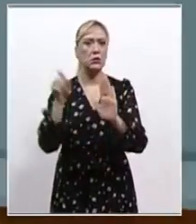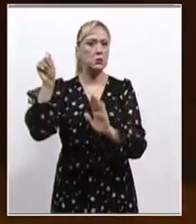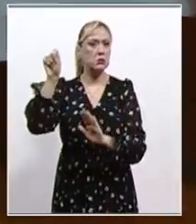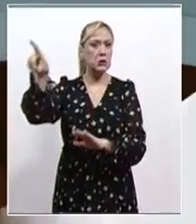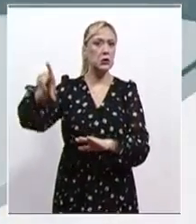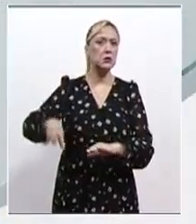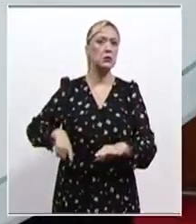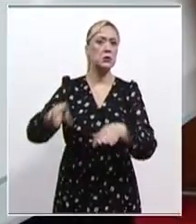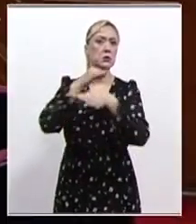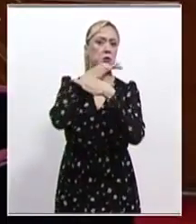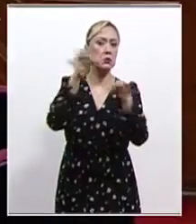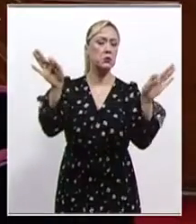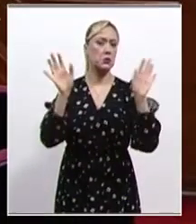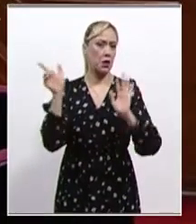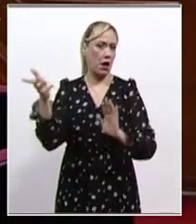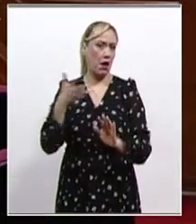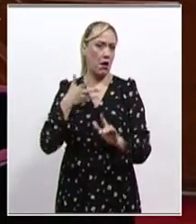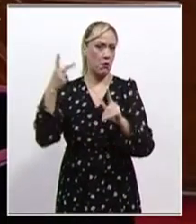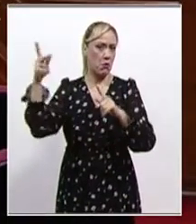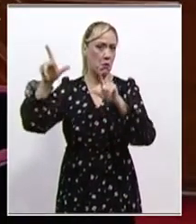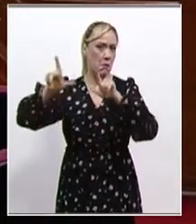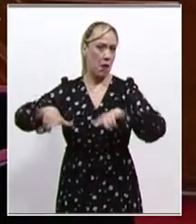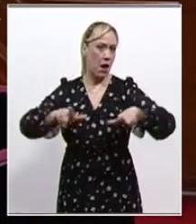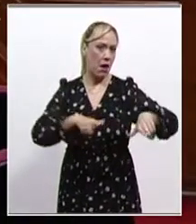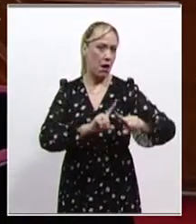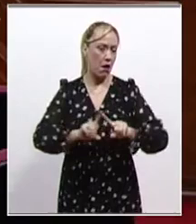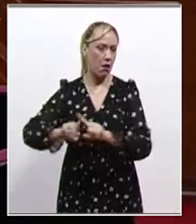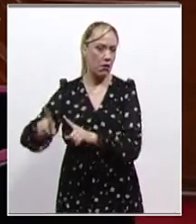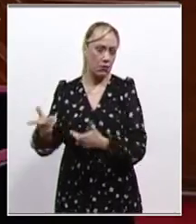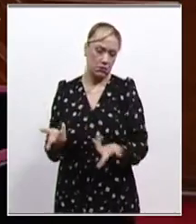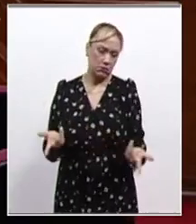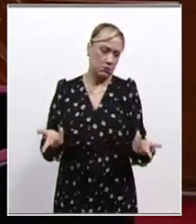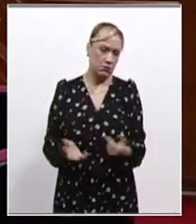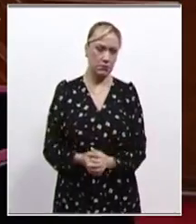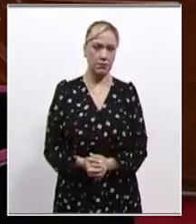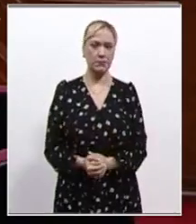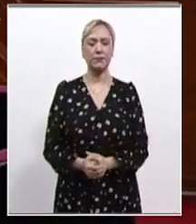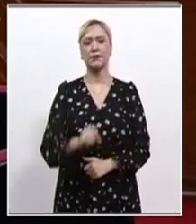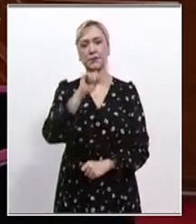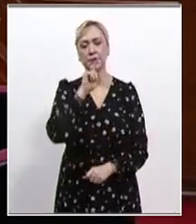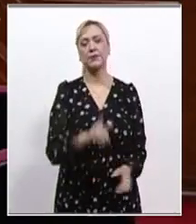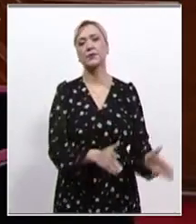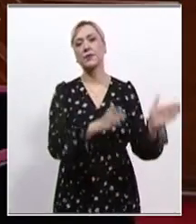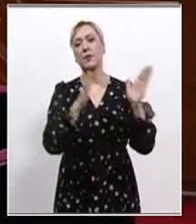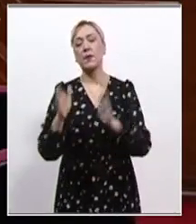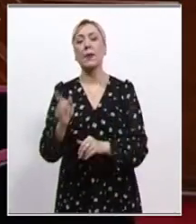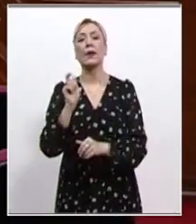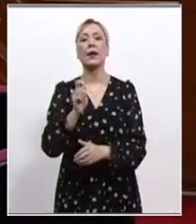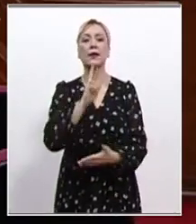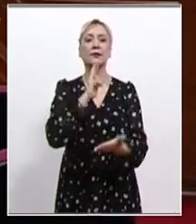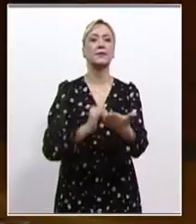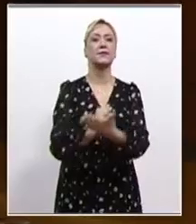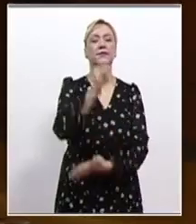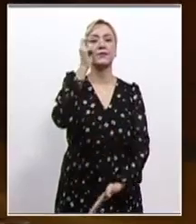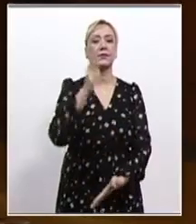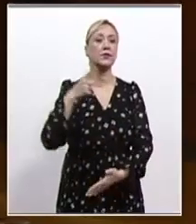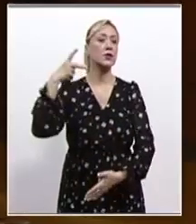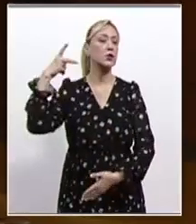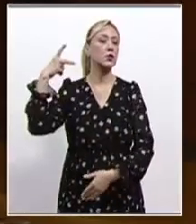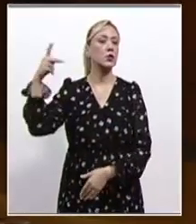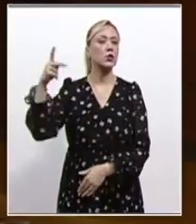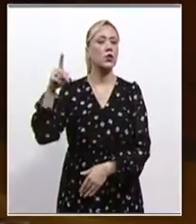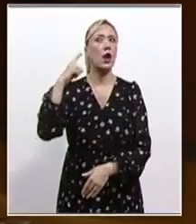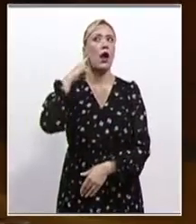públicas. En el segundo recurso, el Pleno también confirmó la resolución del INAI, que ordenó